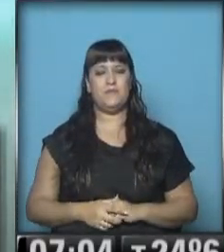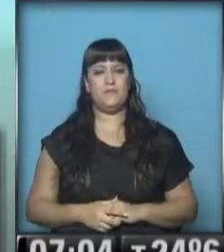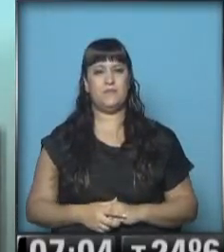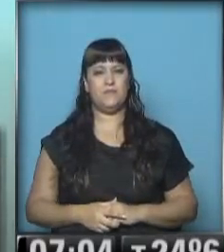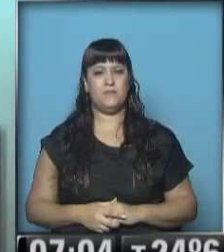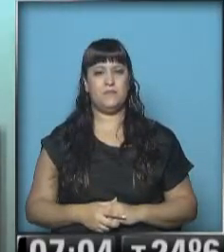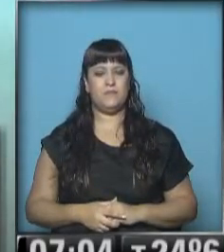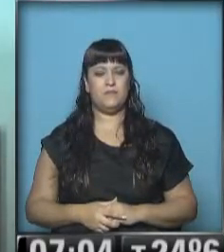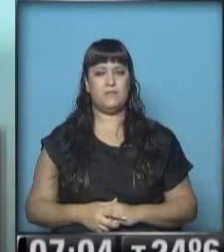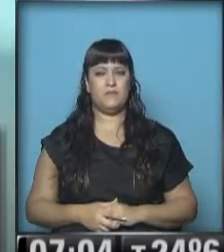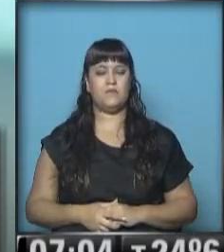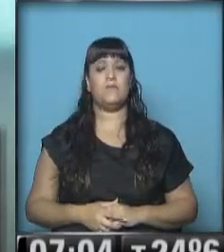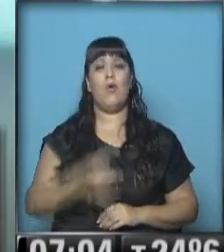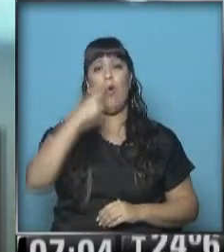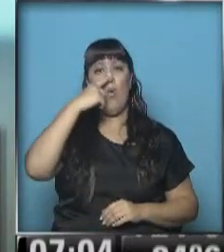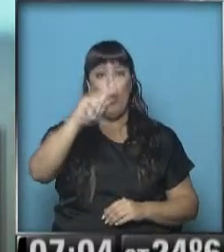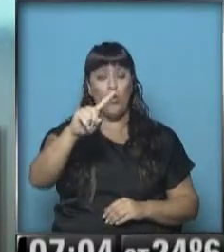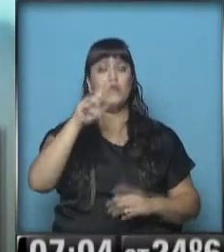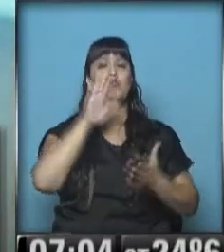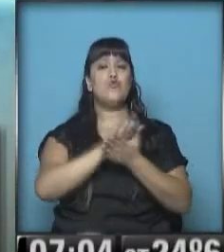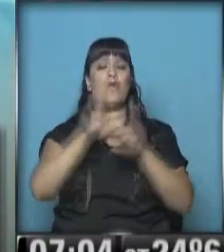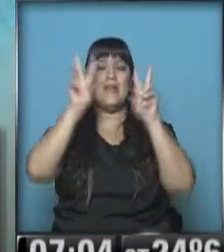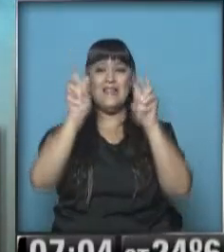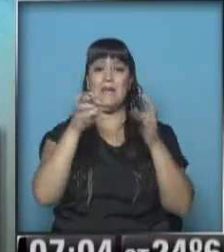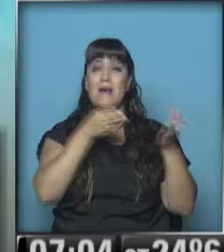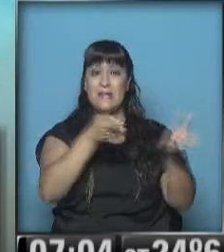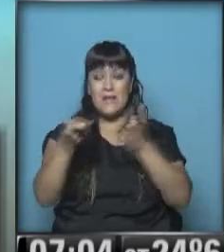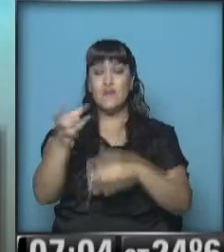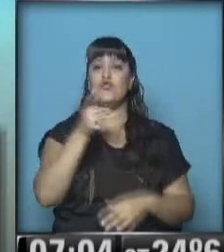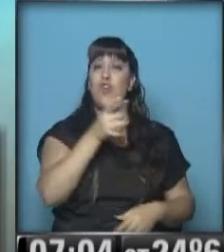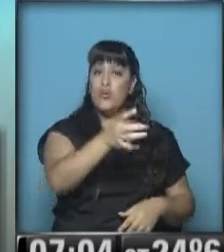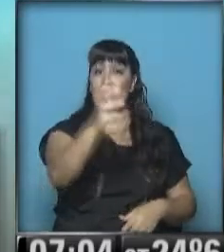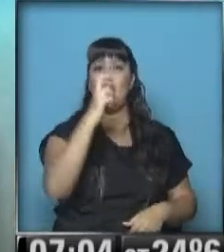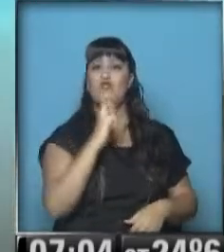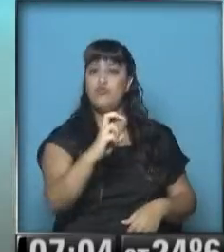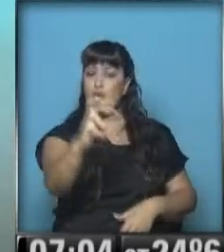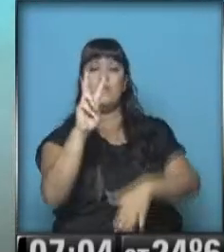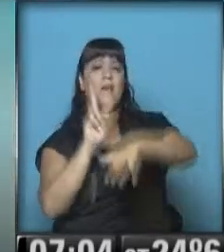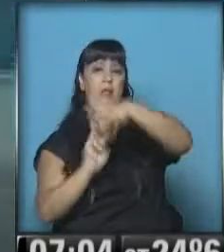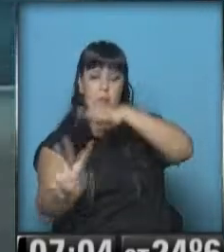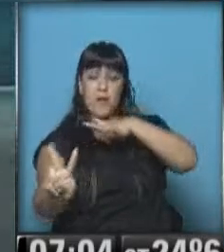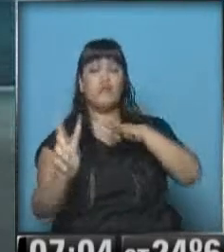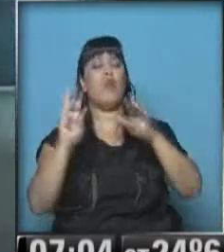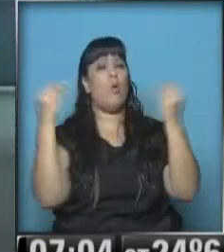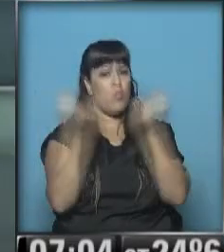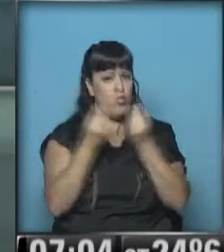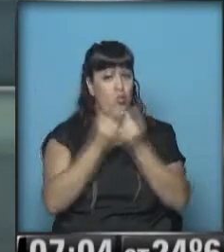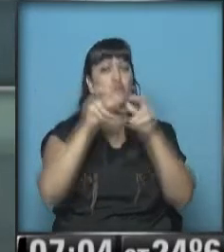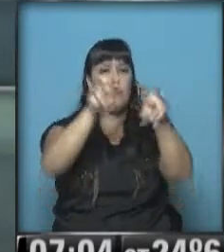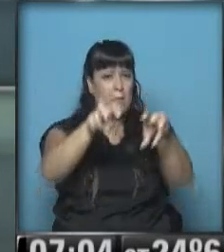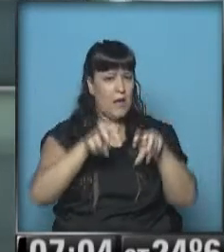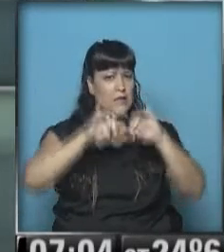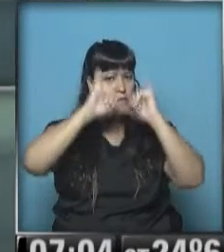transición. Por último, en cuanto a los servicios, trenes, subtes y premetro, por supuesto, con muchos pasajeros que se